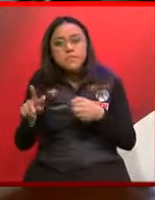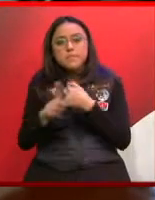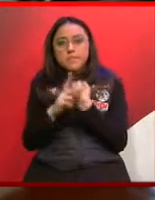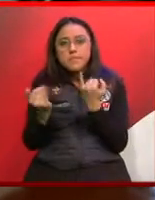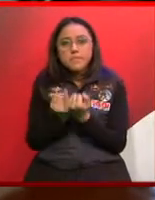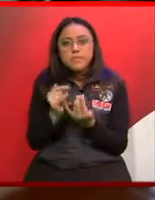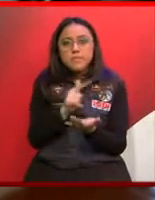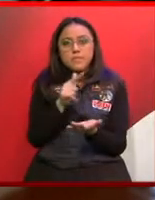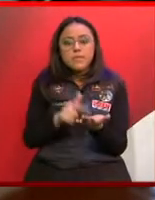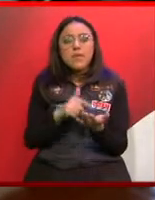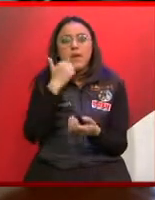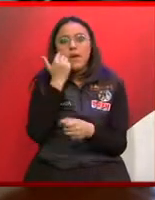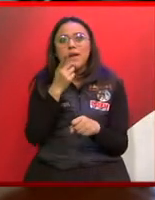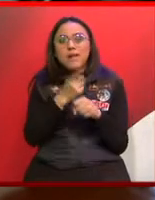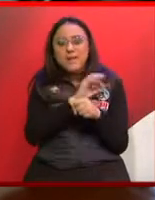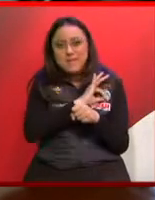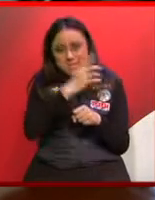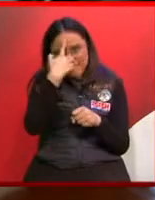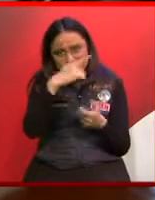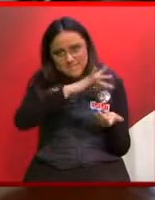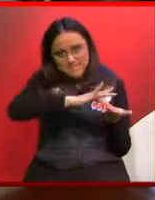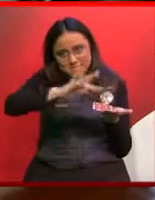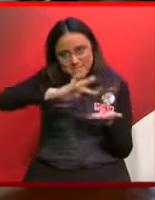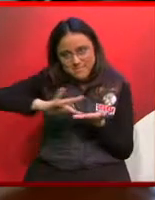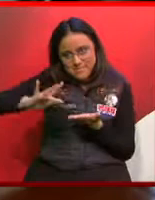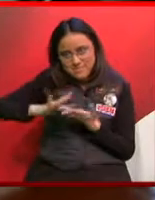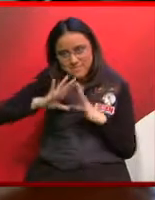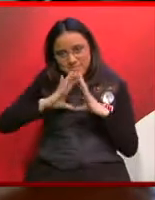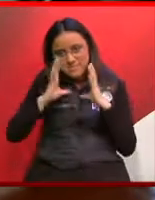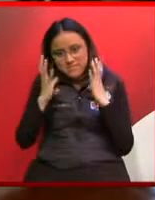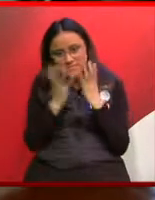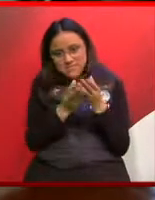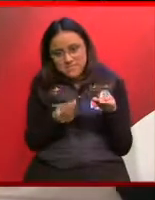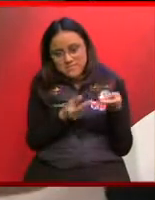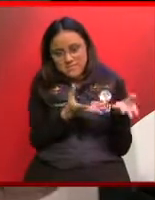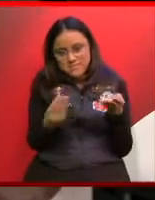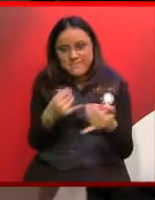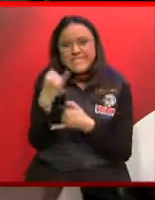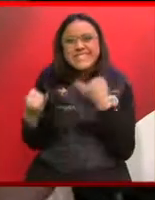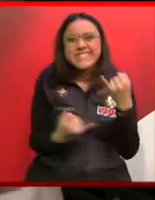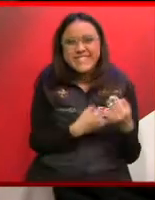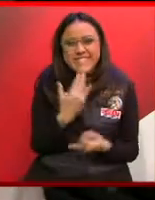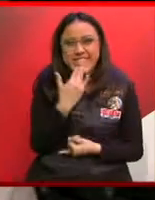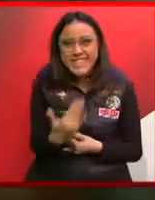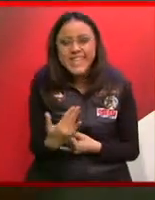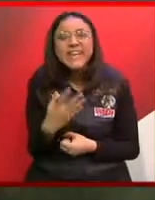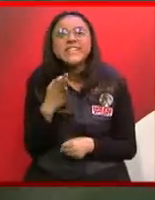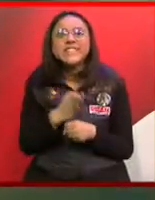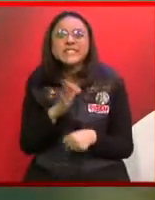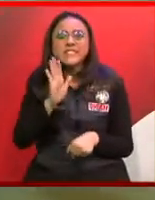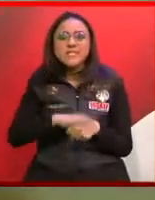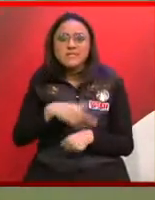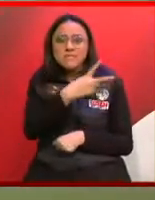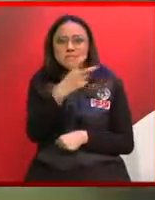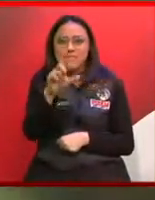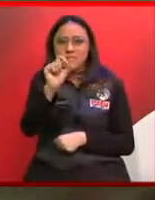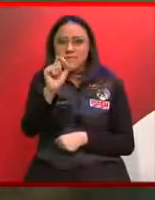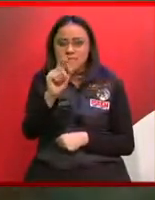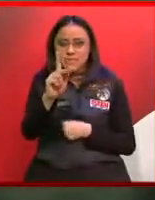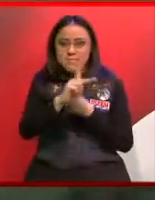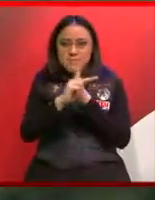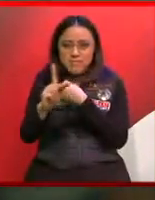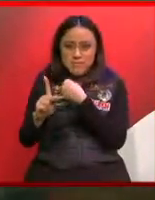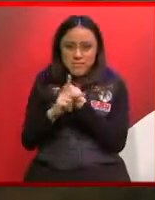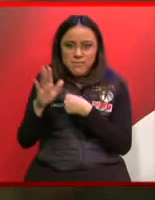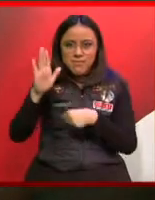áreas voluntarios para ayudar a armar esos paquetes Juguetón. La presencia que tiene en más de 220 países